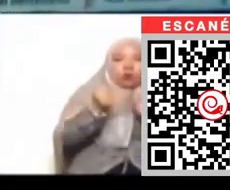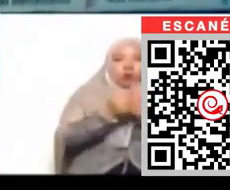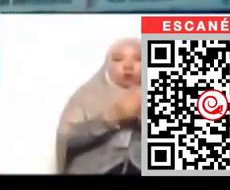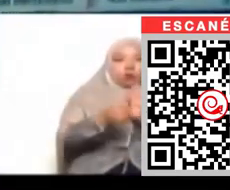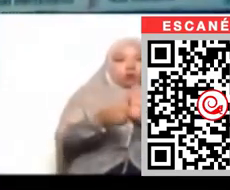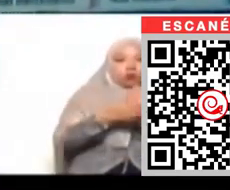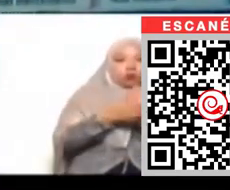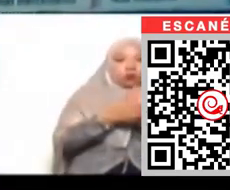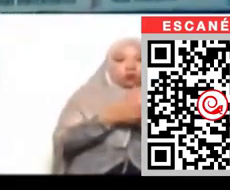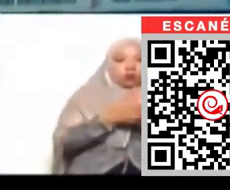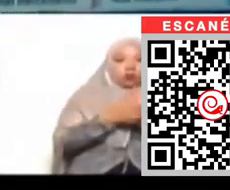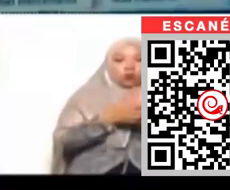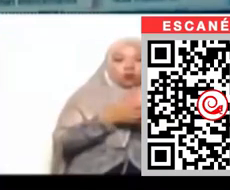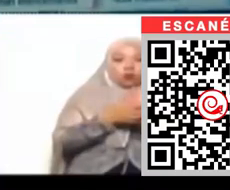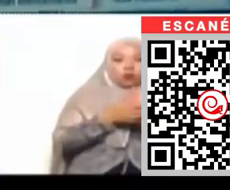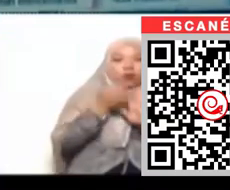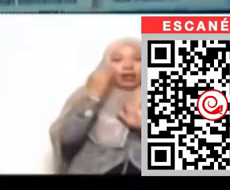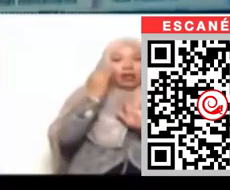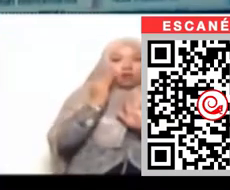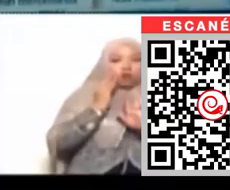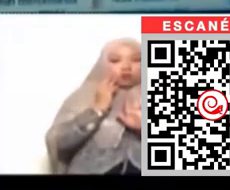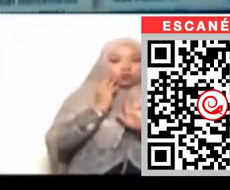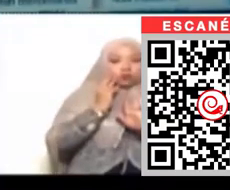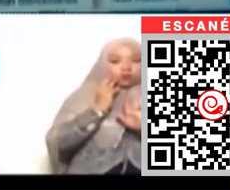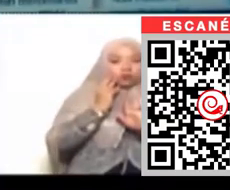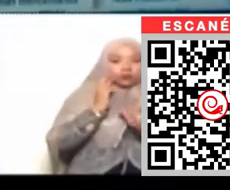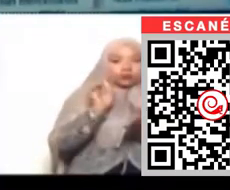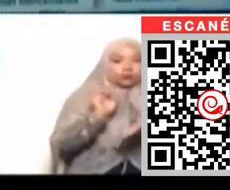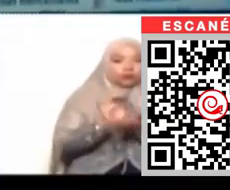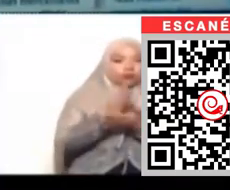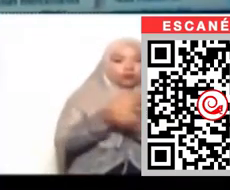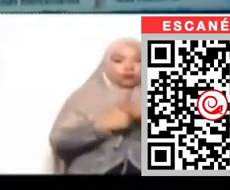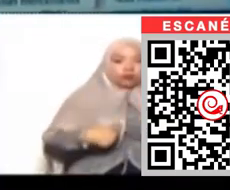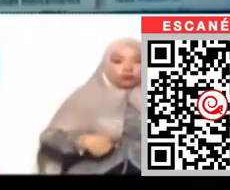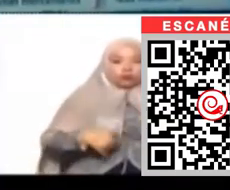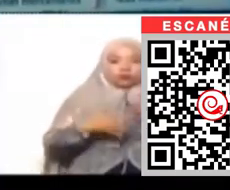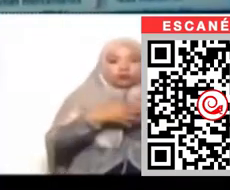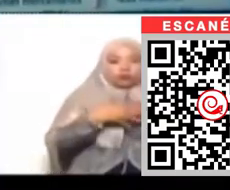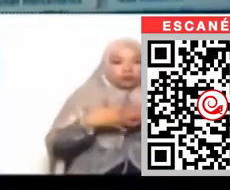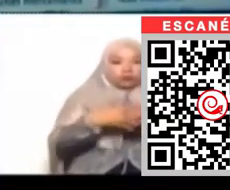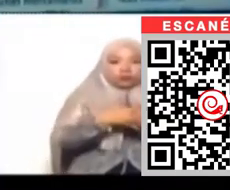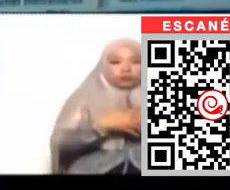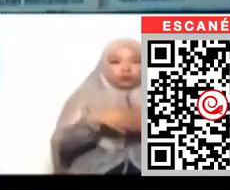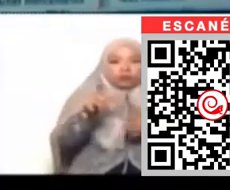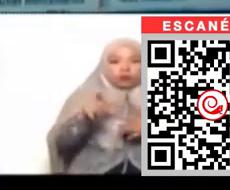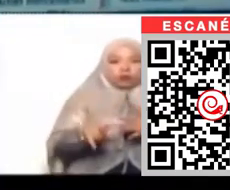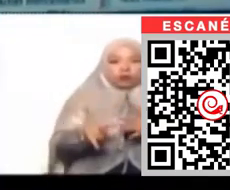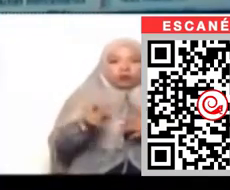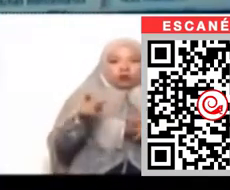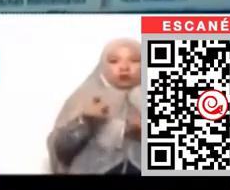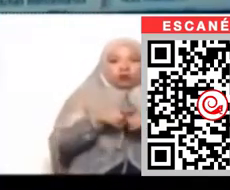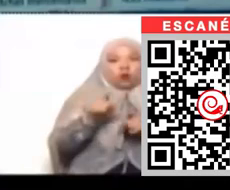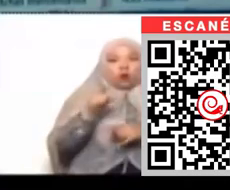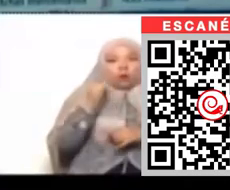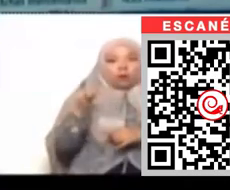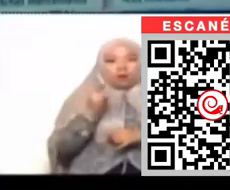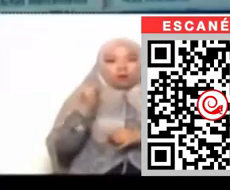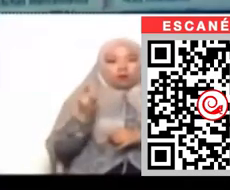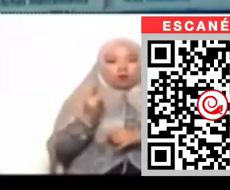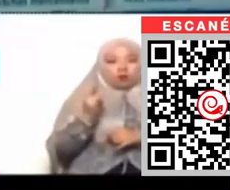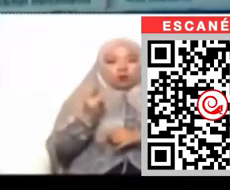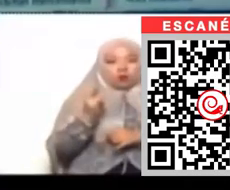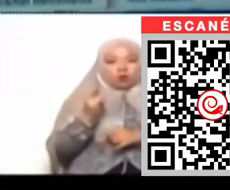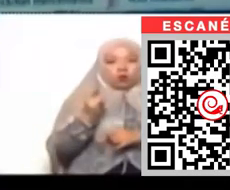Estado, que ya se fraguaba en conspiración imperial y de los apellidos bolivianos contra Evo